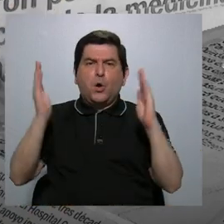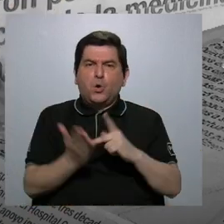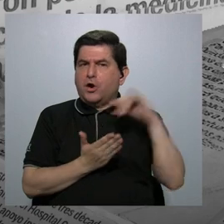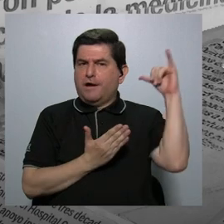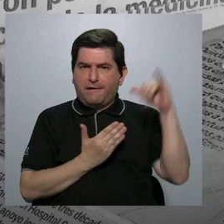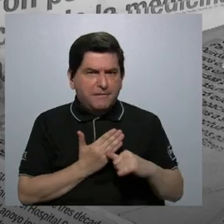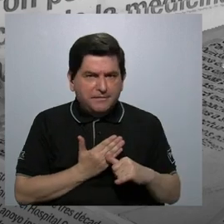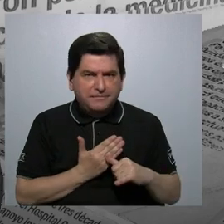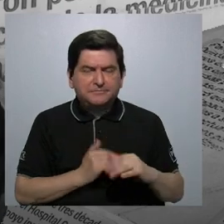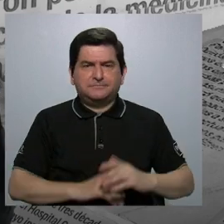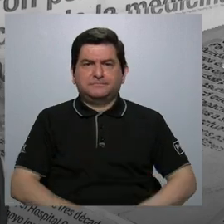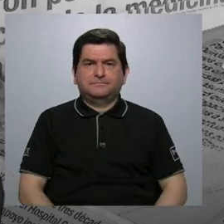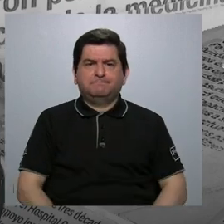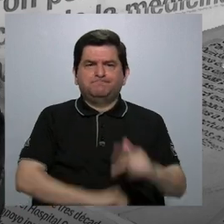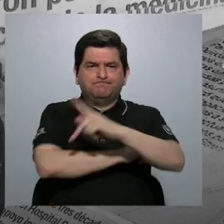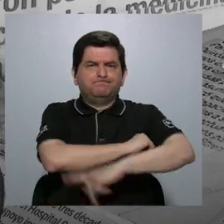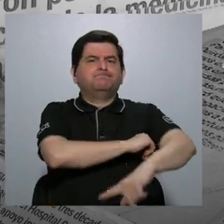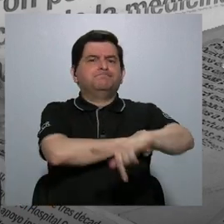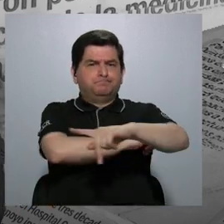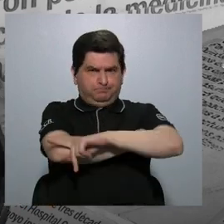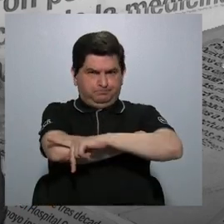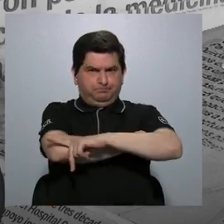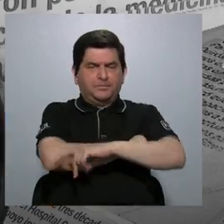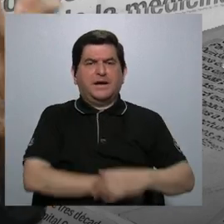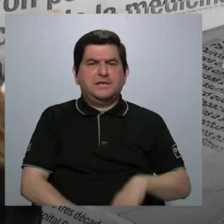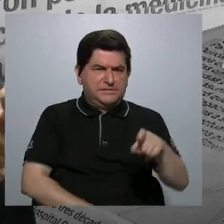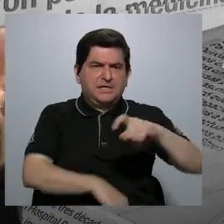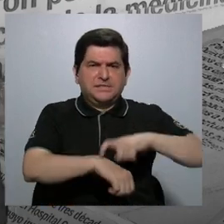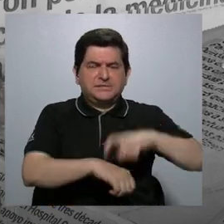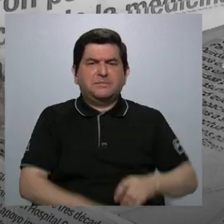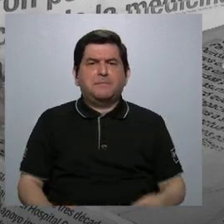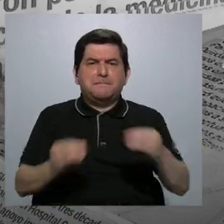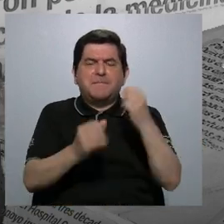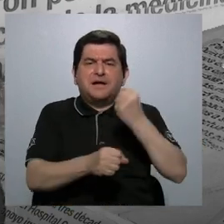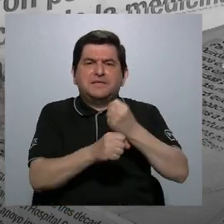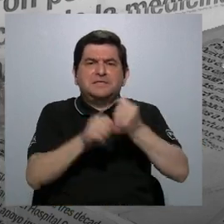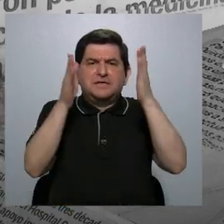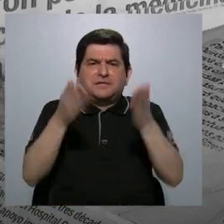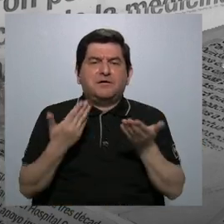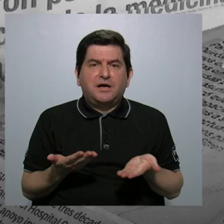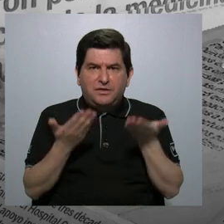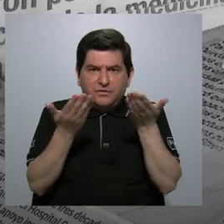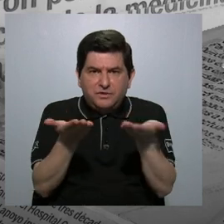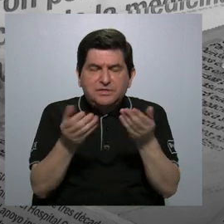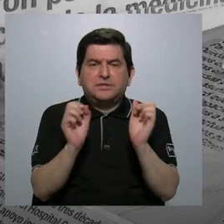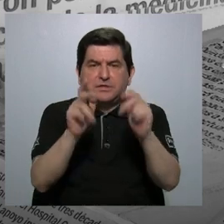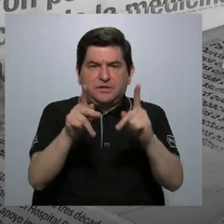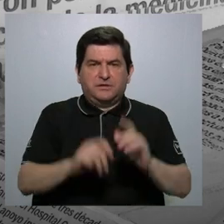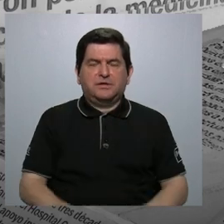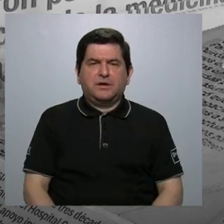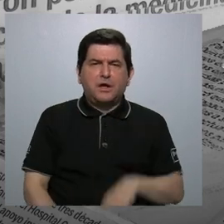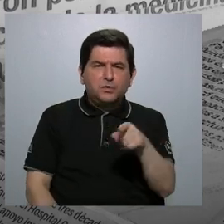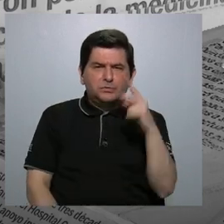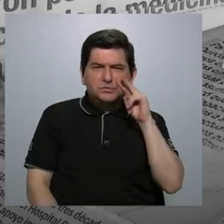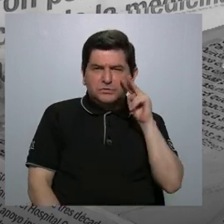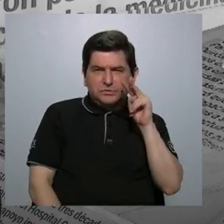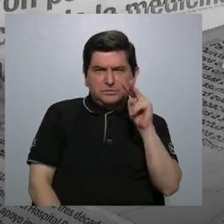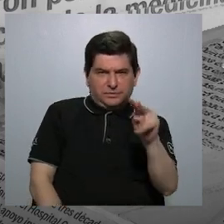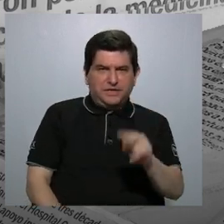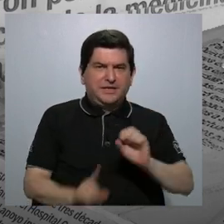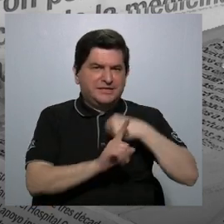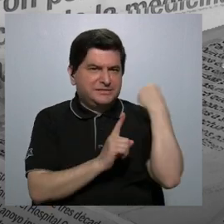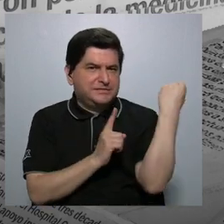proyectos, el país tiene más puestos de trabajo, etcétera. ¿Cómo ven ustedes